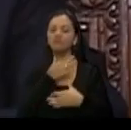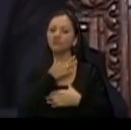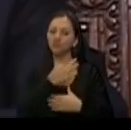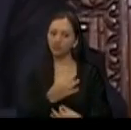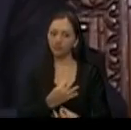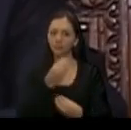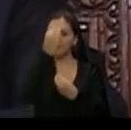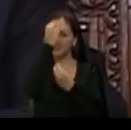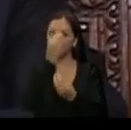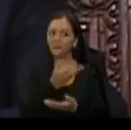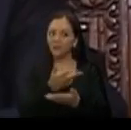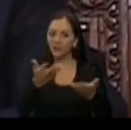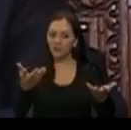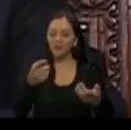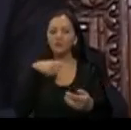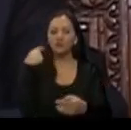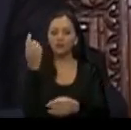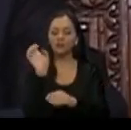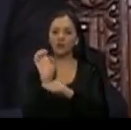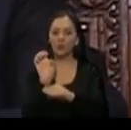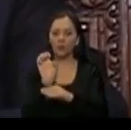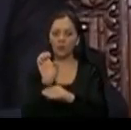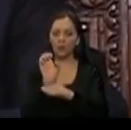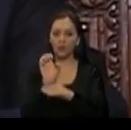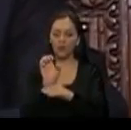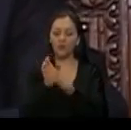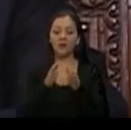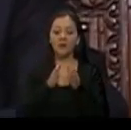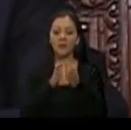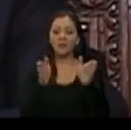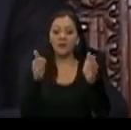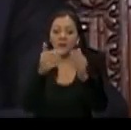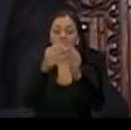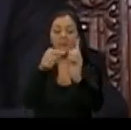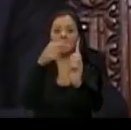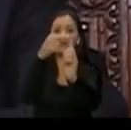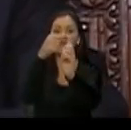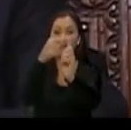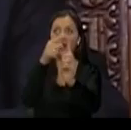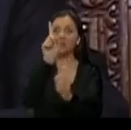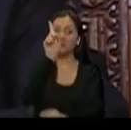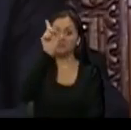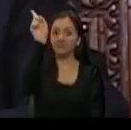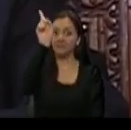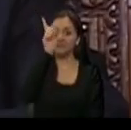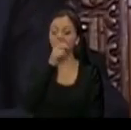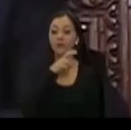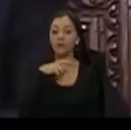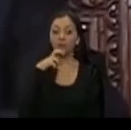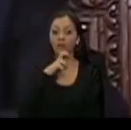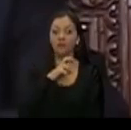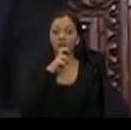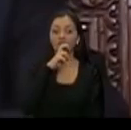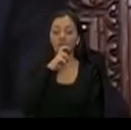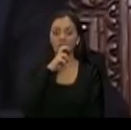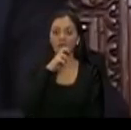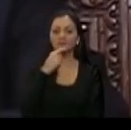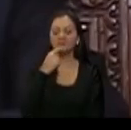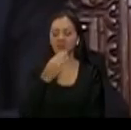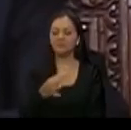la Santa Sede, después de haber confirmado que el Papa Francisco realizará un viaje apostólico al